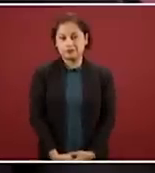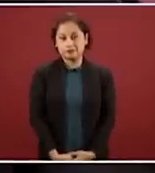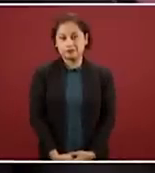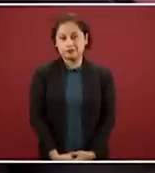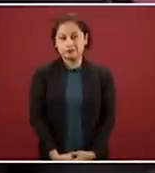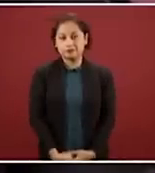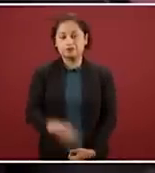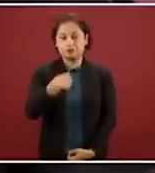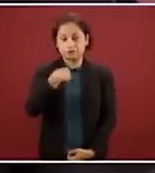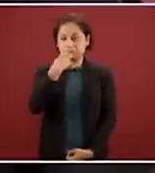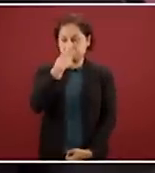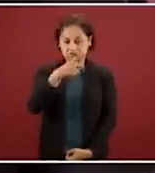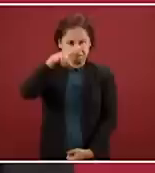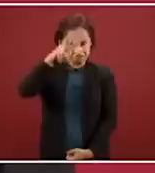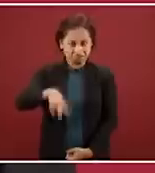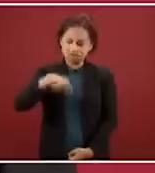contundente.